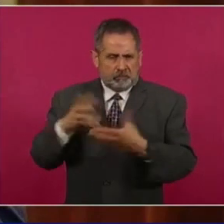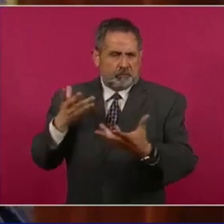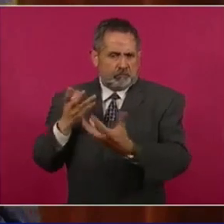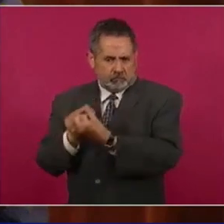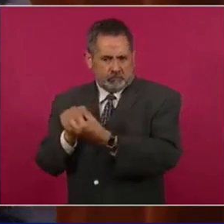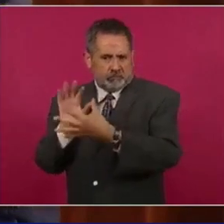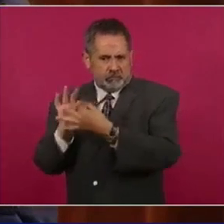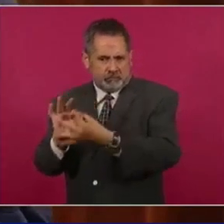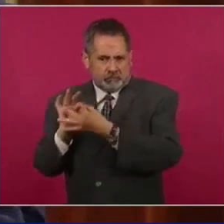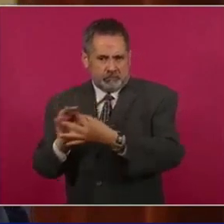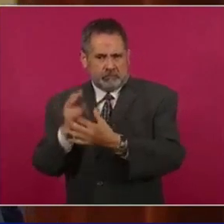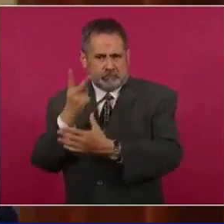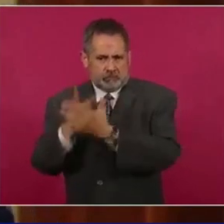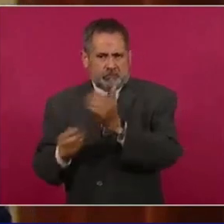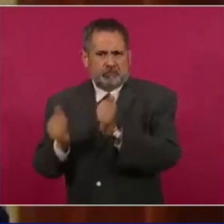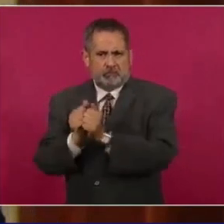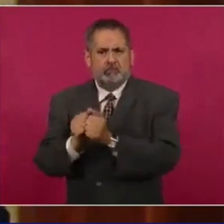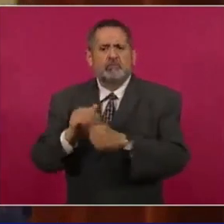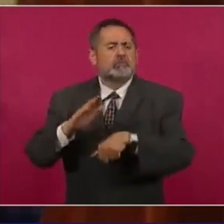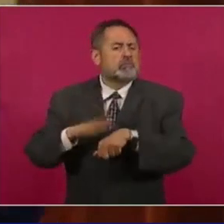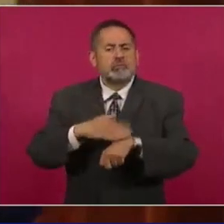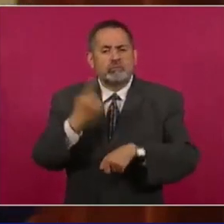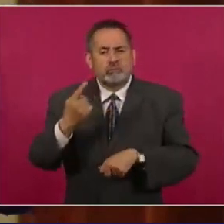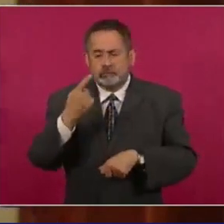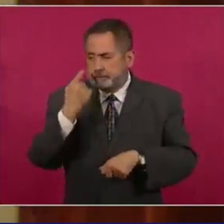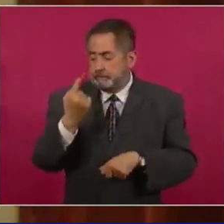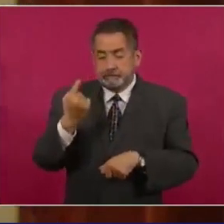porque la anterior legislatura